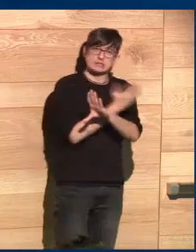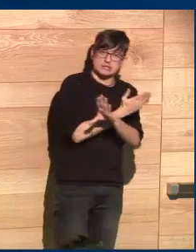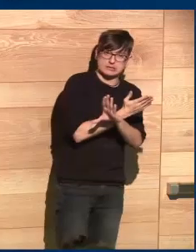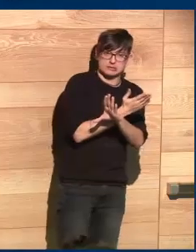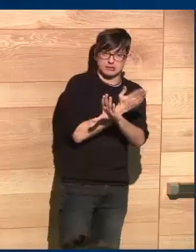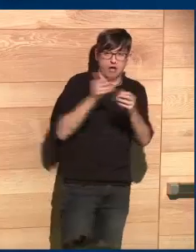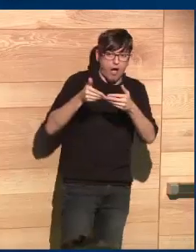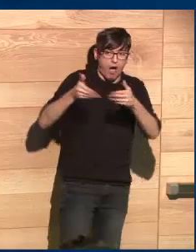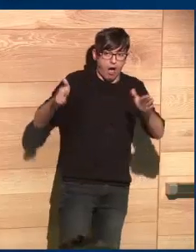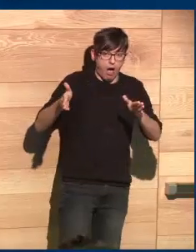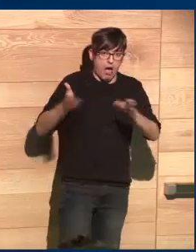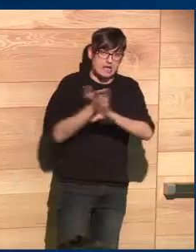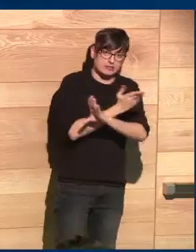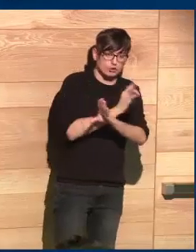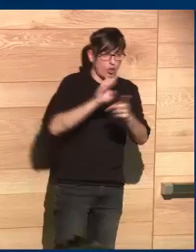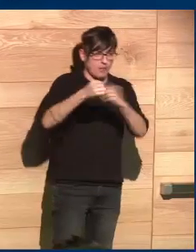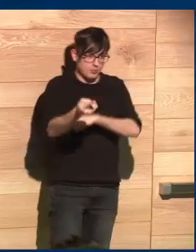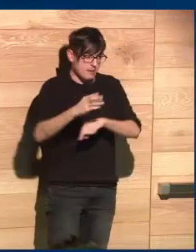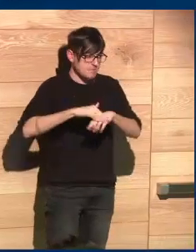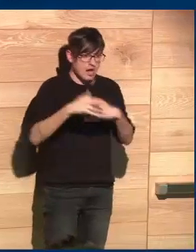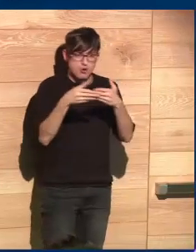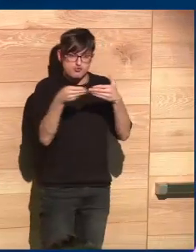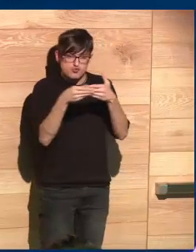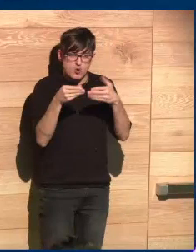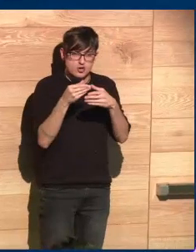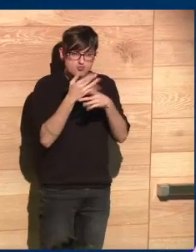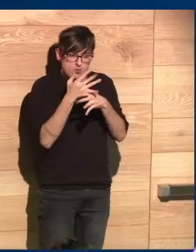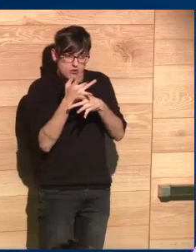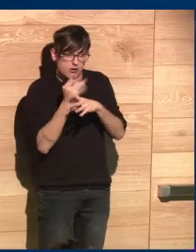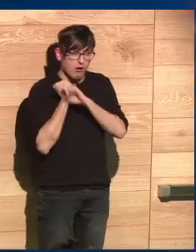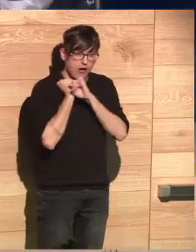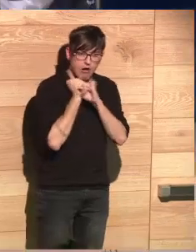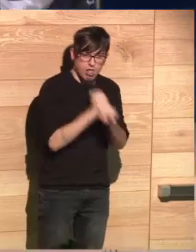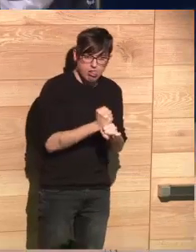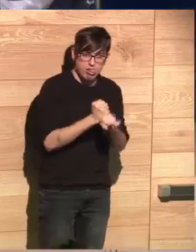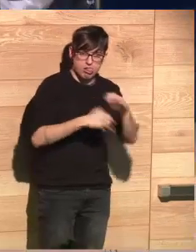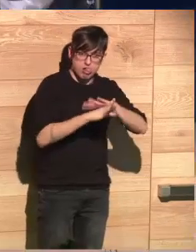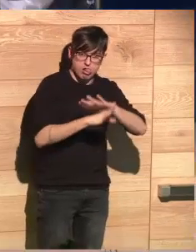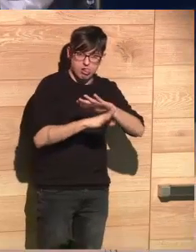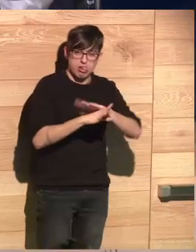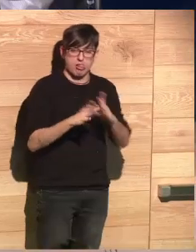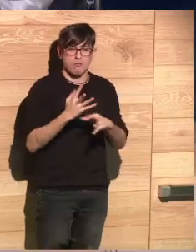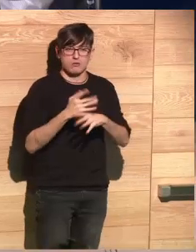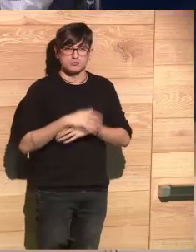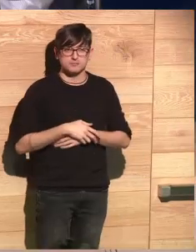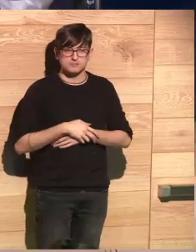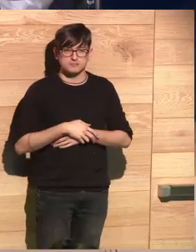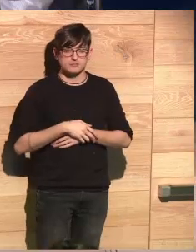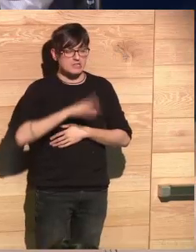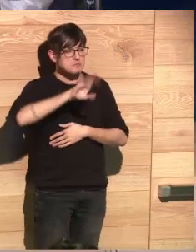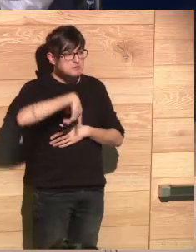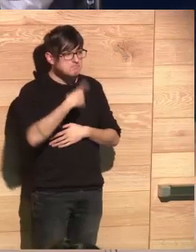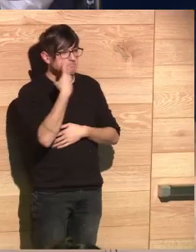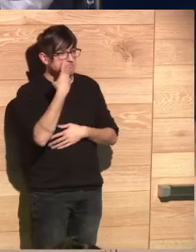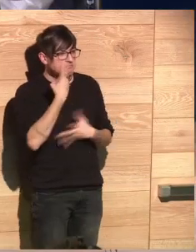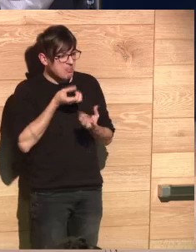lanzado para mantener a los jugadores en el loop, ¿no? Y viendo la